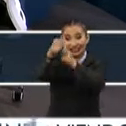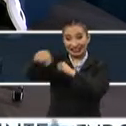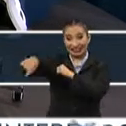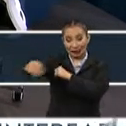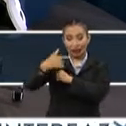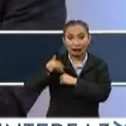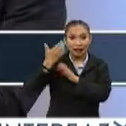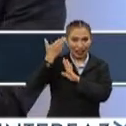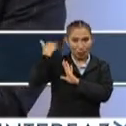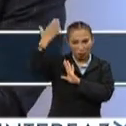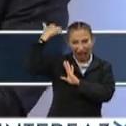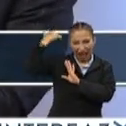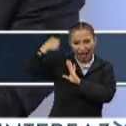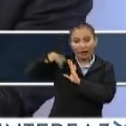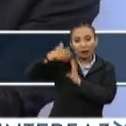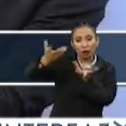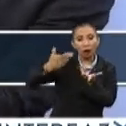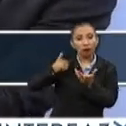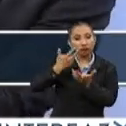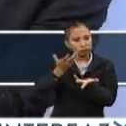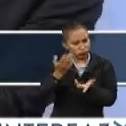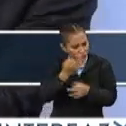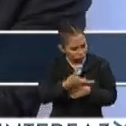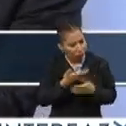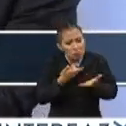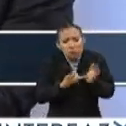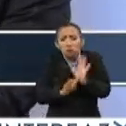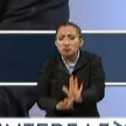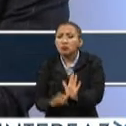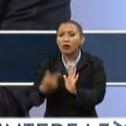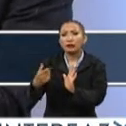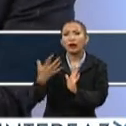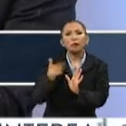como dices, de la época, pero que se había conocido poco.